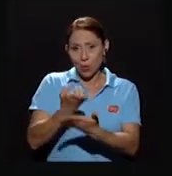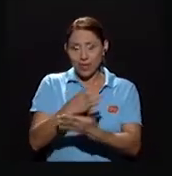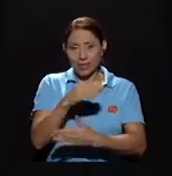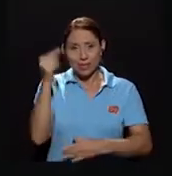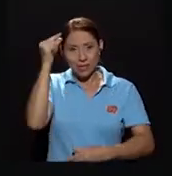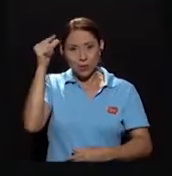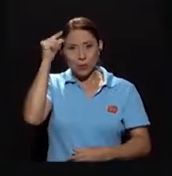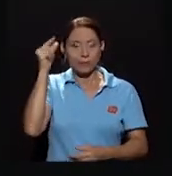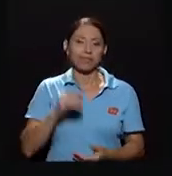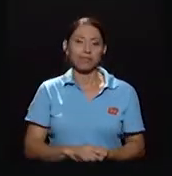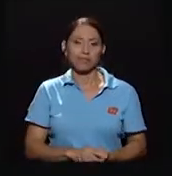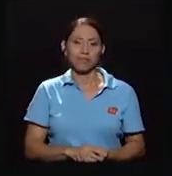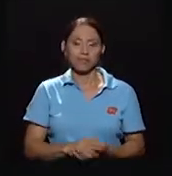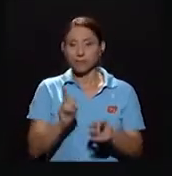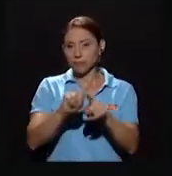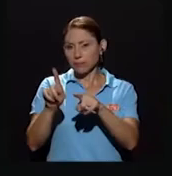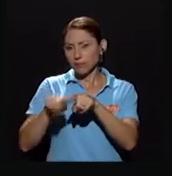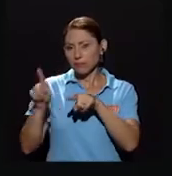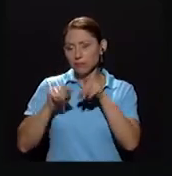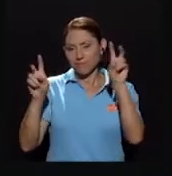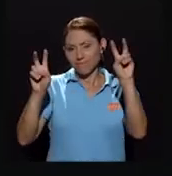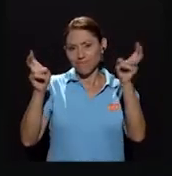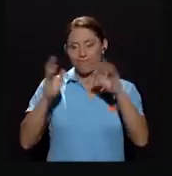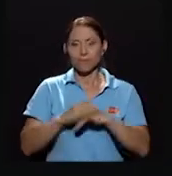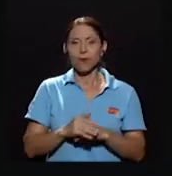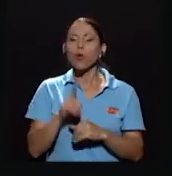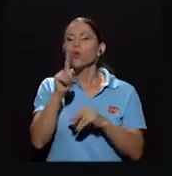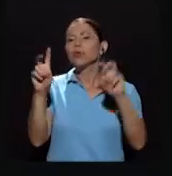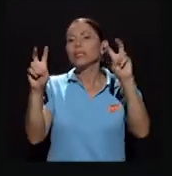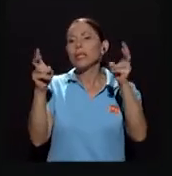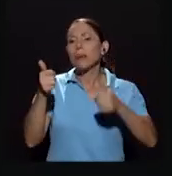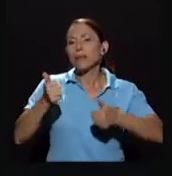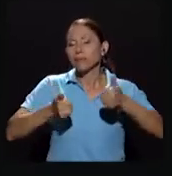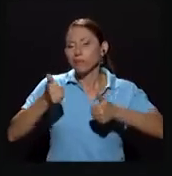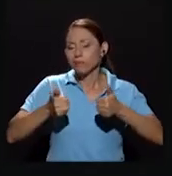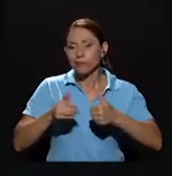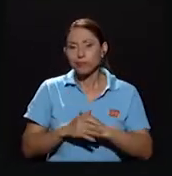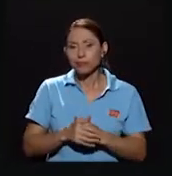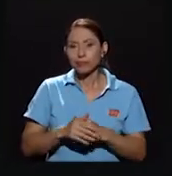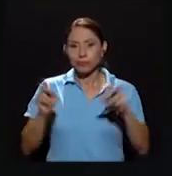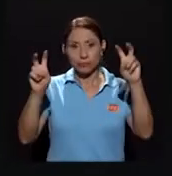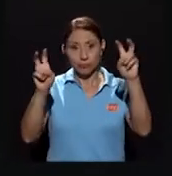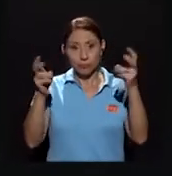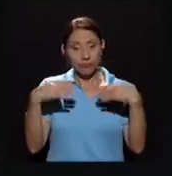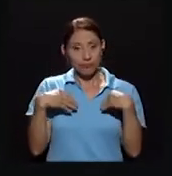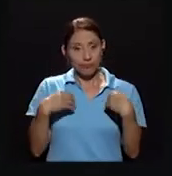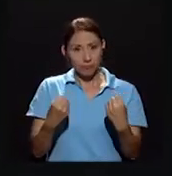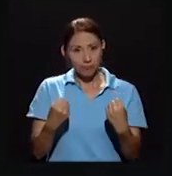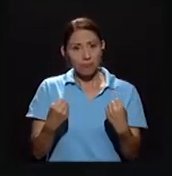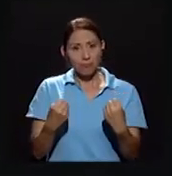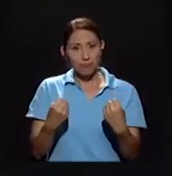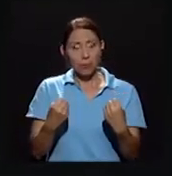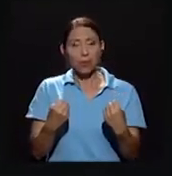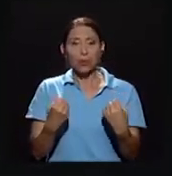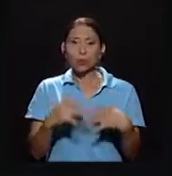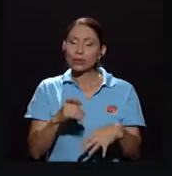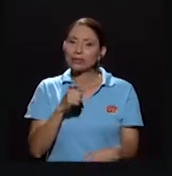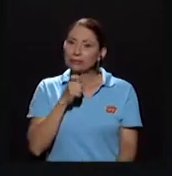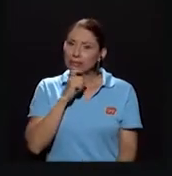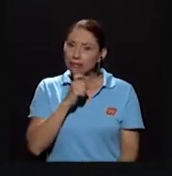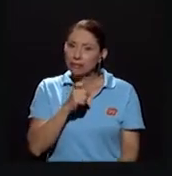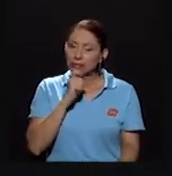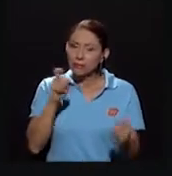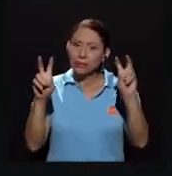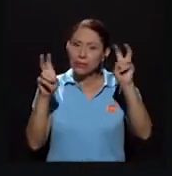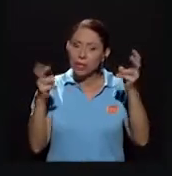de gobierno en distintos temas uno de ellos pues es el tema de la salud el difícil tema de la salud